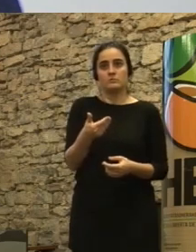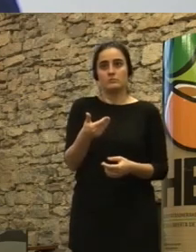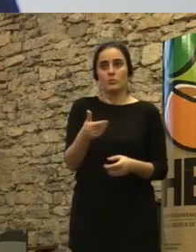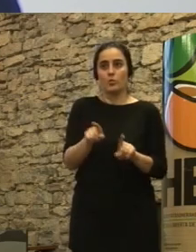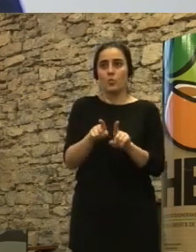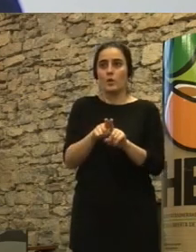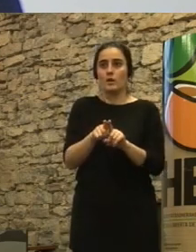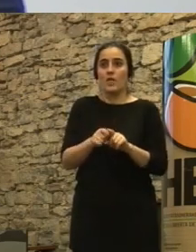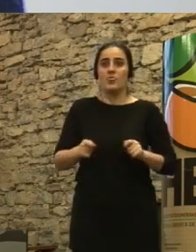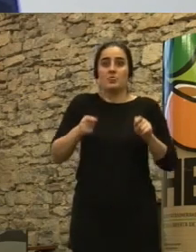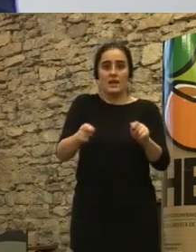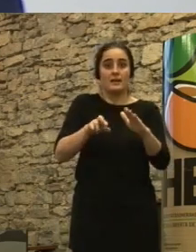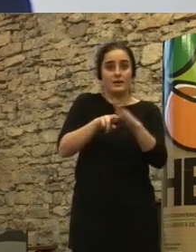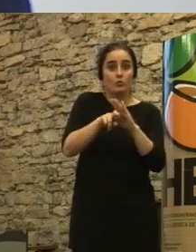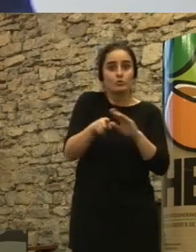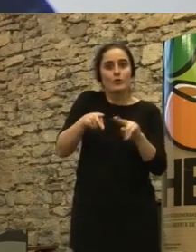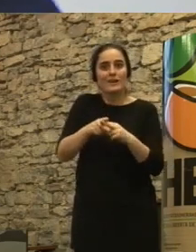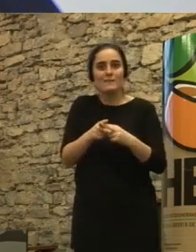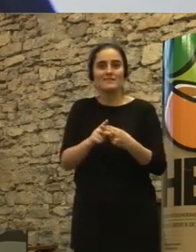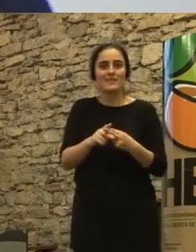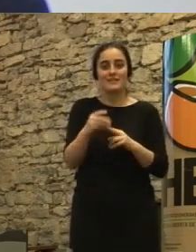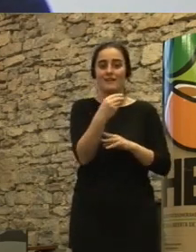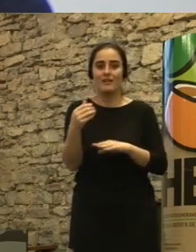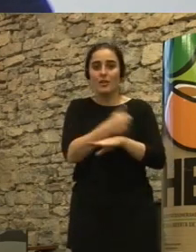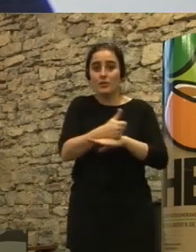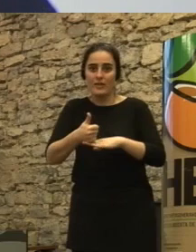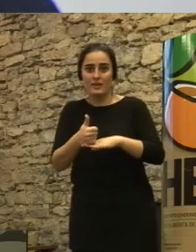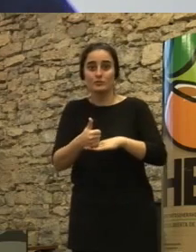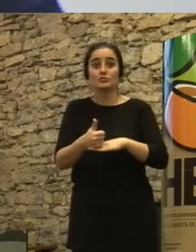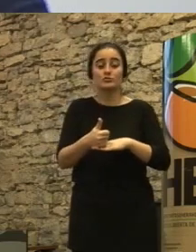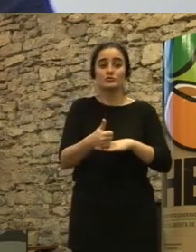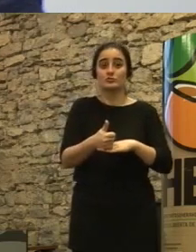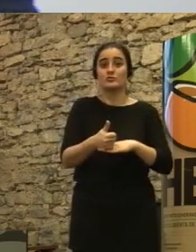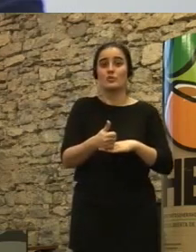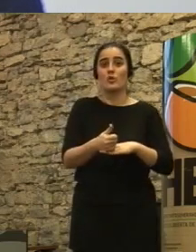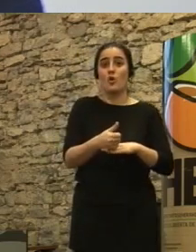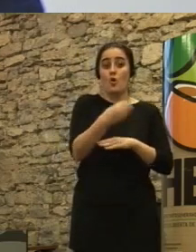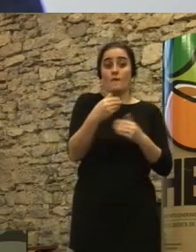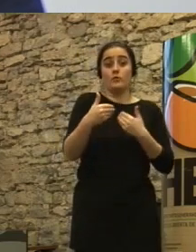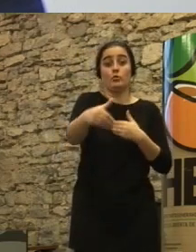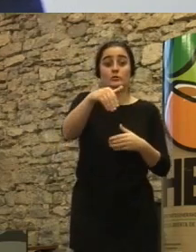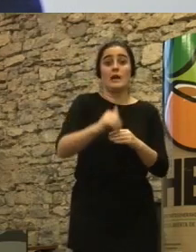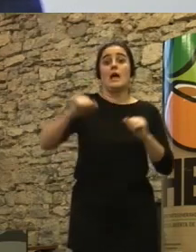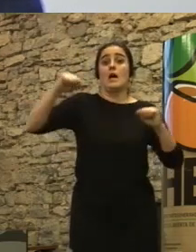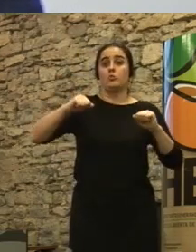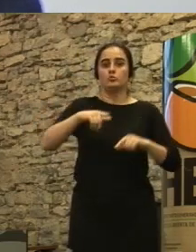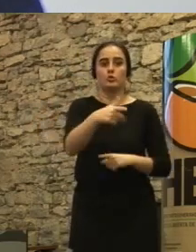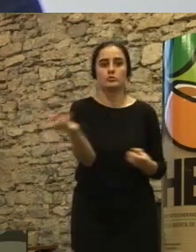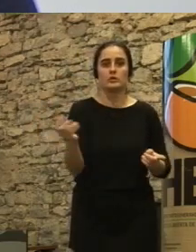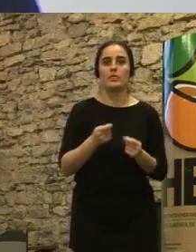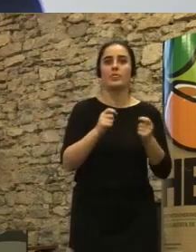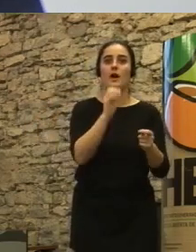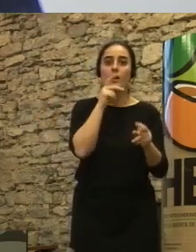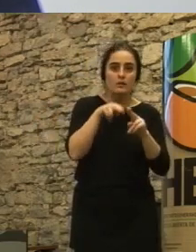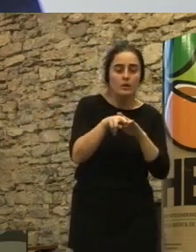vacuna, ¿no? O dar estos elementos, estas herramientas a los ciudadanos y a los futuros ciudadanos, como serían los futuros votantes o futuros adultos, para que